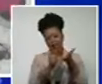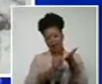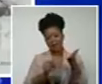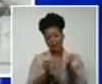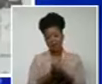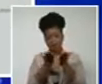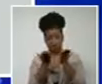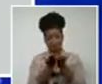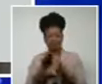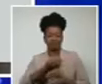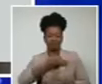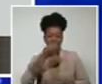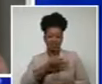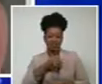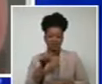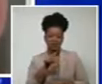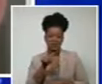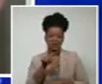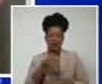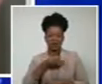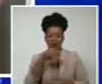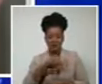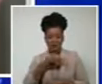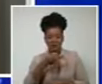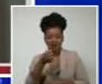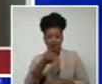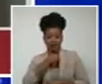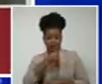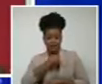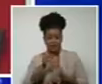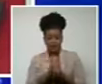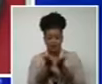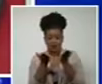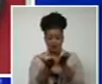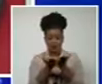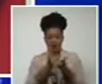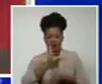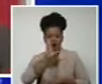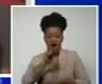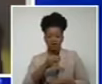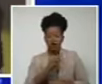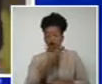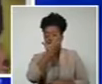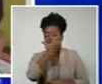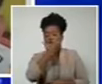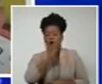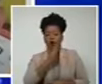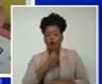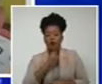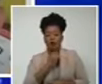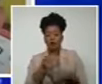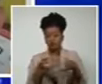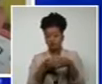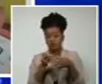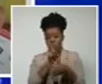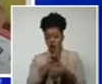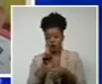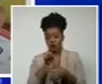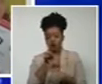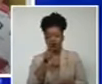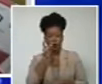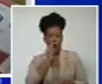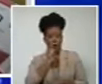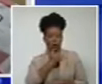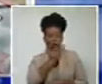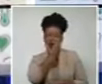lo cuenta en el canal multimedia, el periódico Juventud Rebelde, cuando habla de el más joven de los 11 integrantes de la Brigada Médica Cubana, Henry